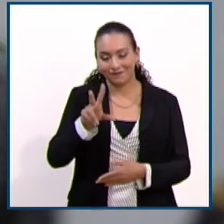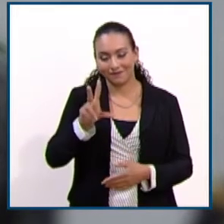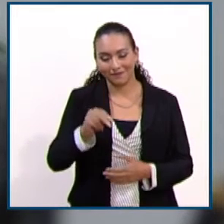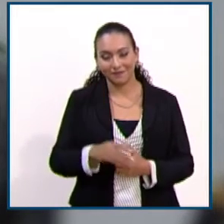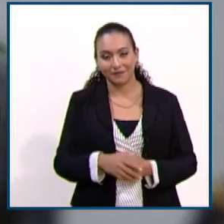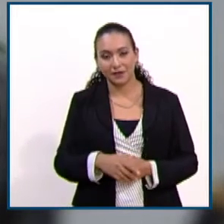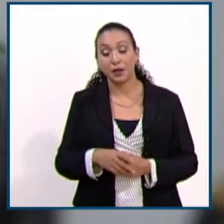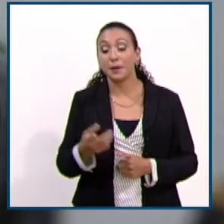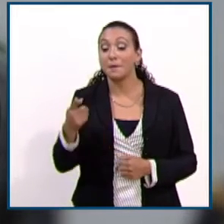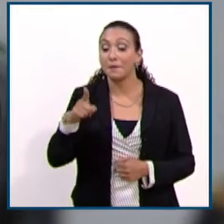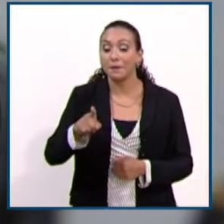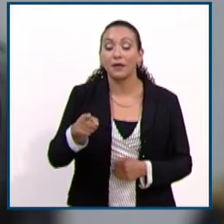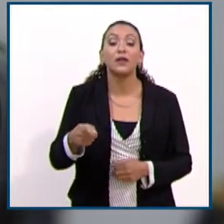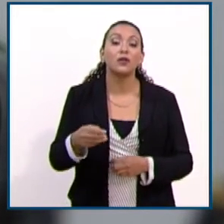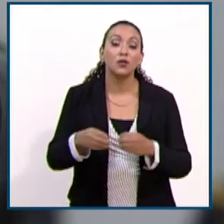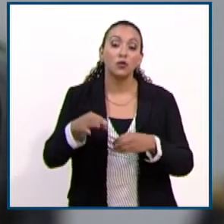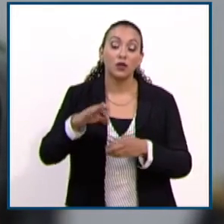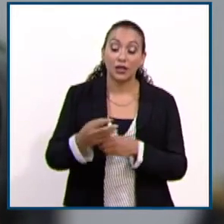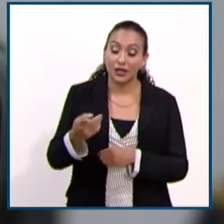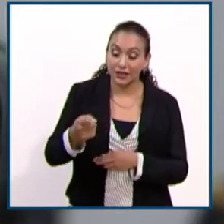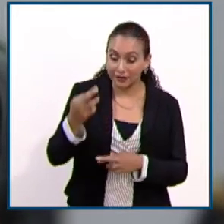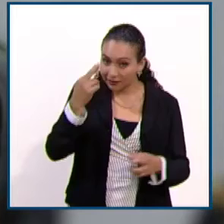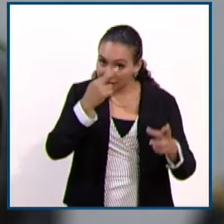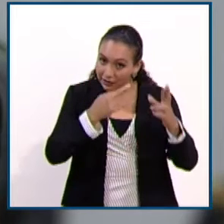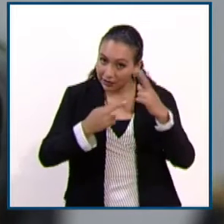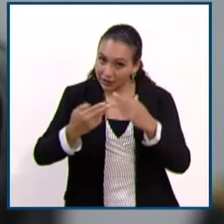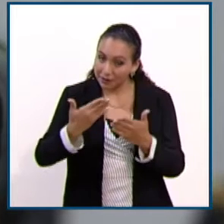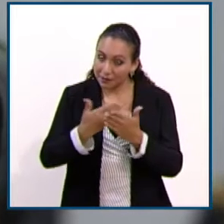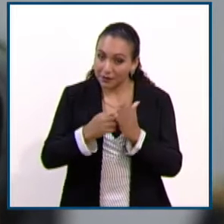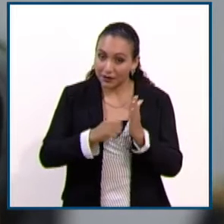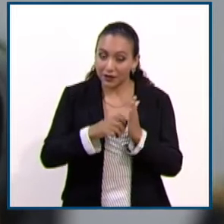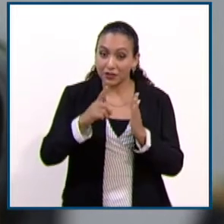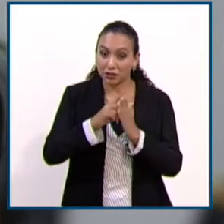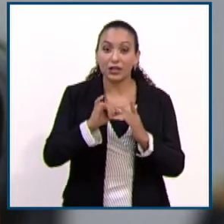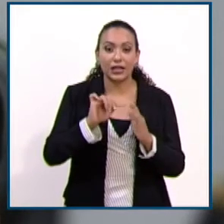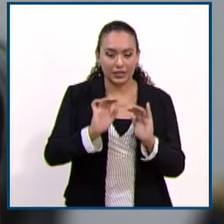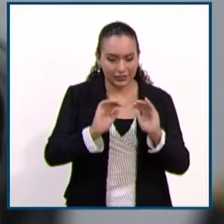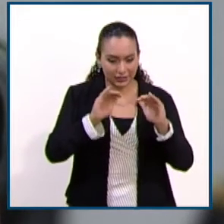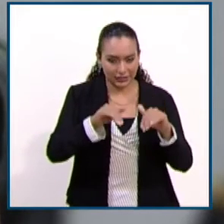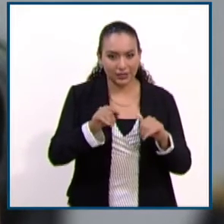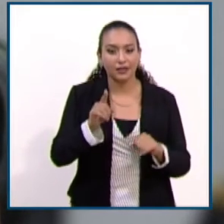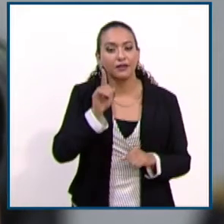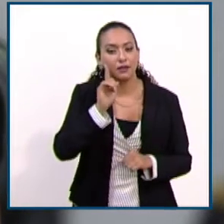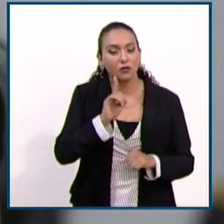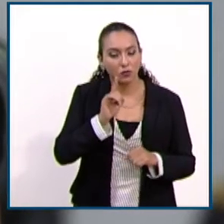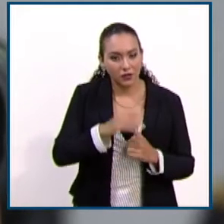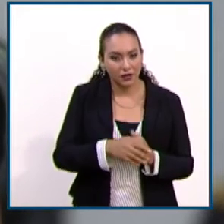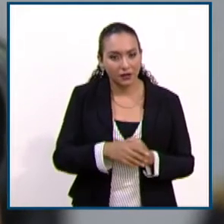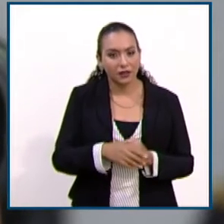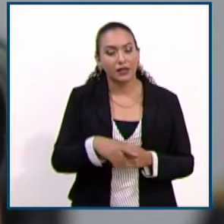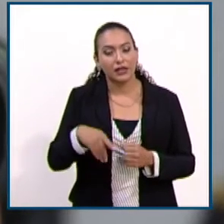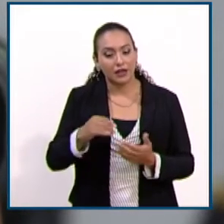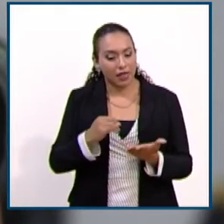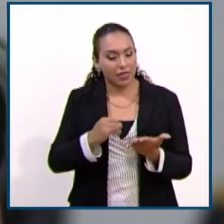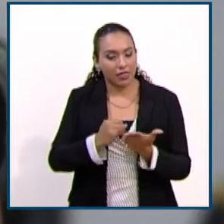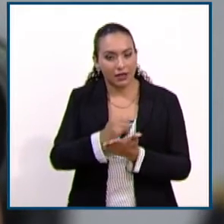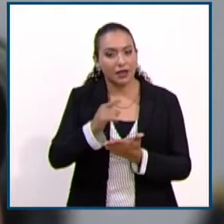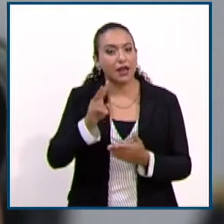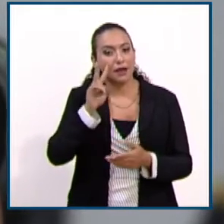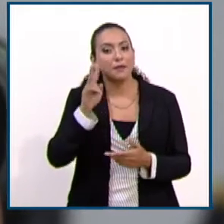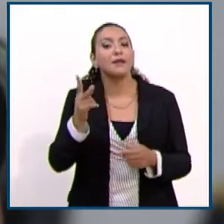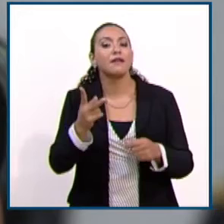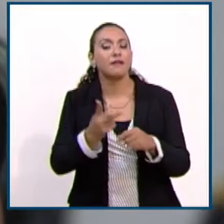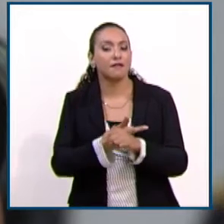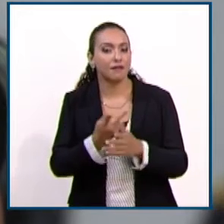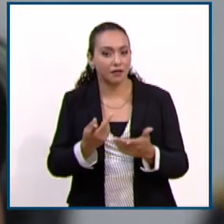autoridad electoral local para que tenga por presentada la solicitud de registro de la recurrente y decida lo que en derecho proceda para